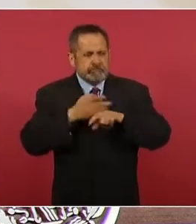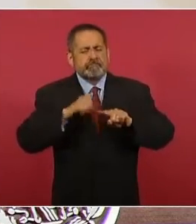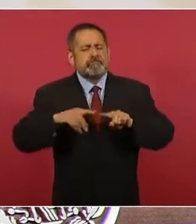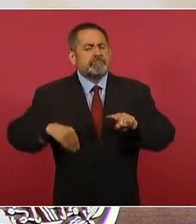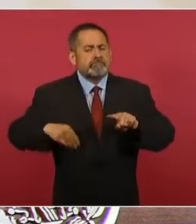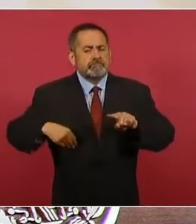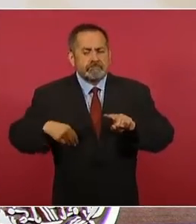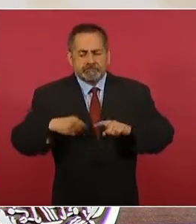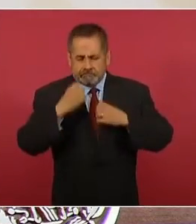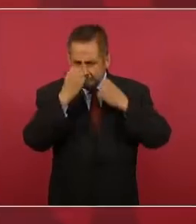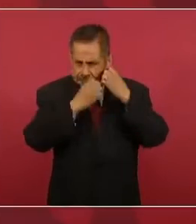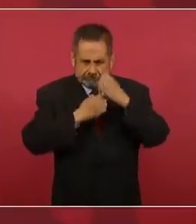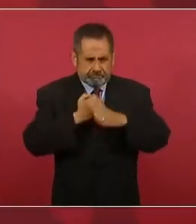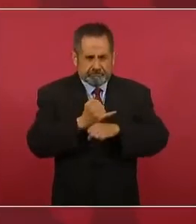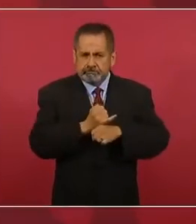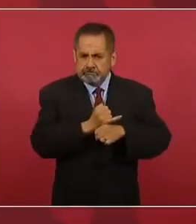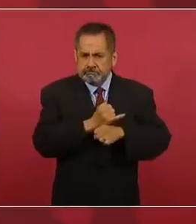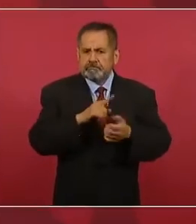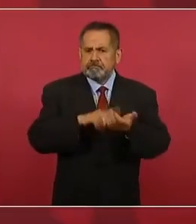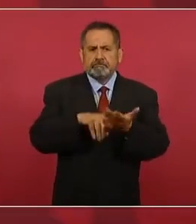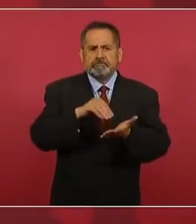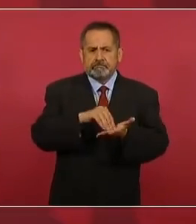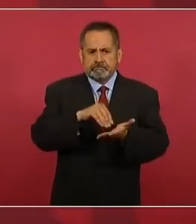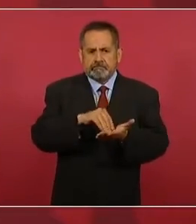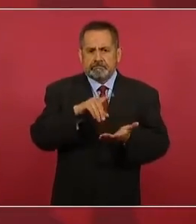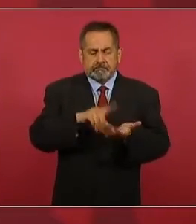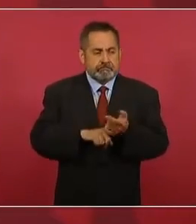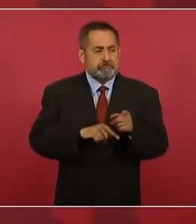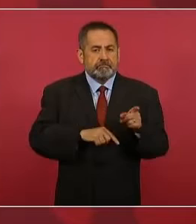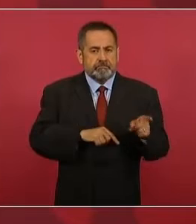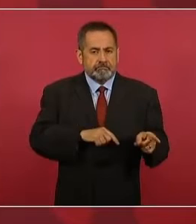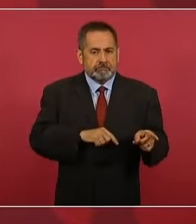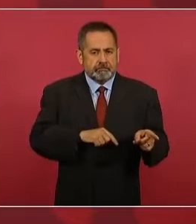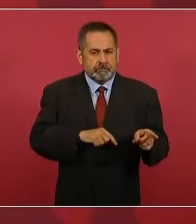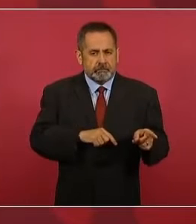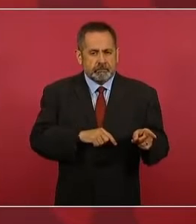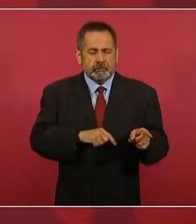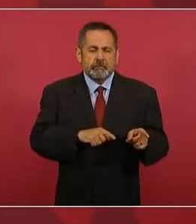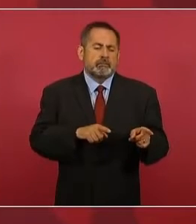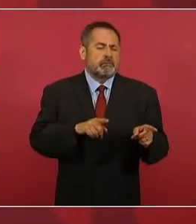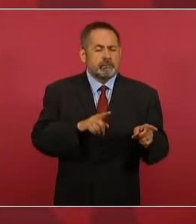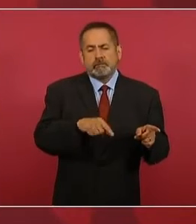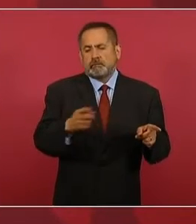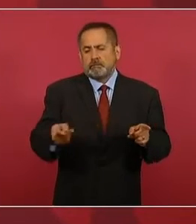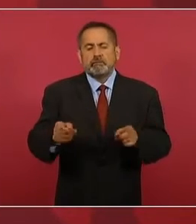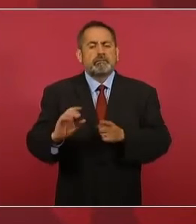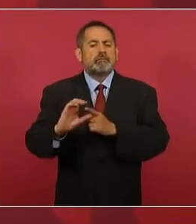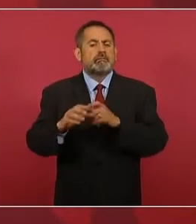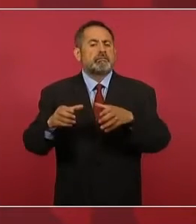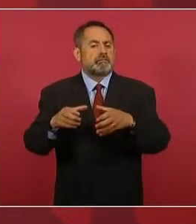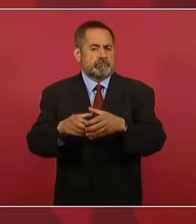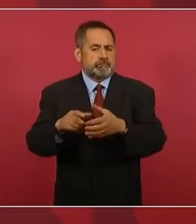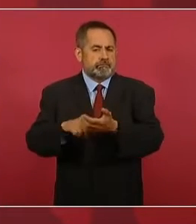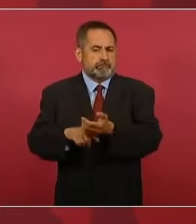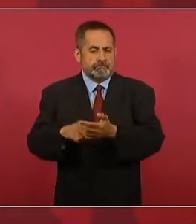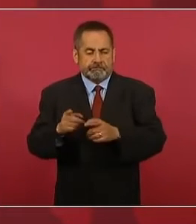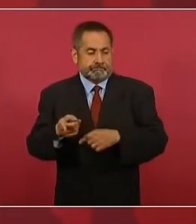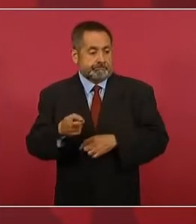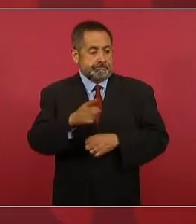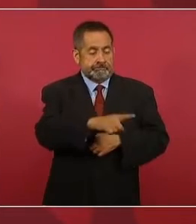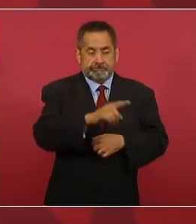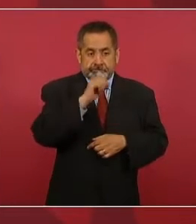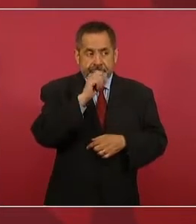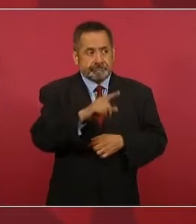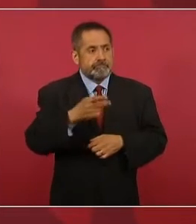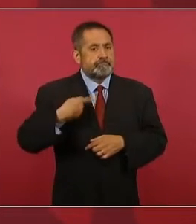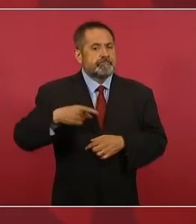no solamente de los relacionados con la propia comisión de trata, sino también con los